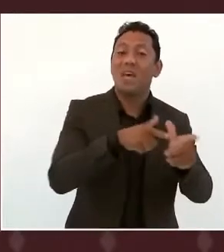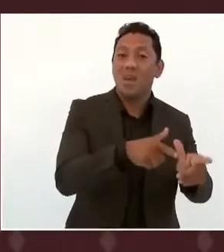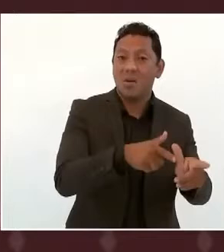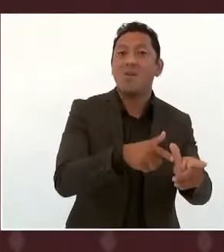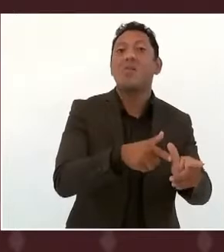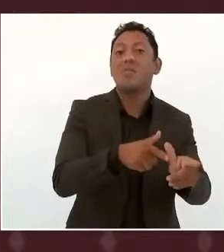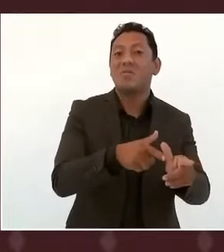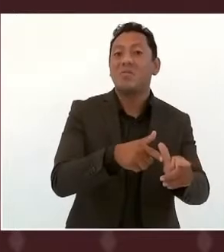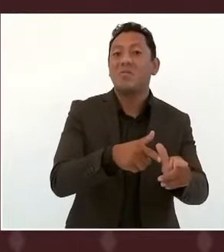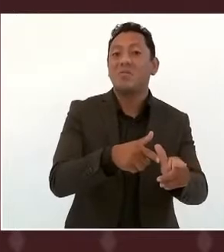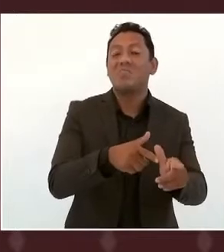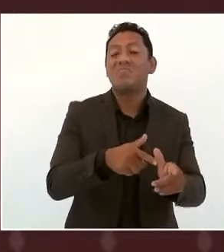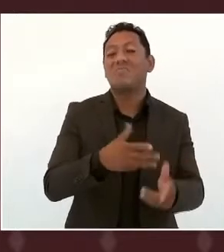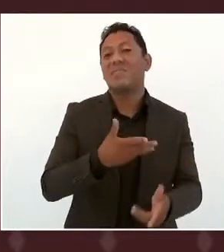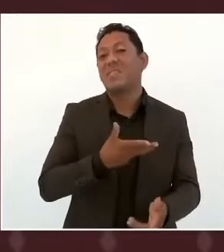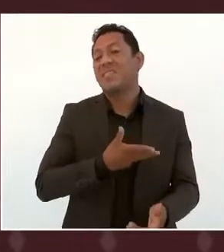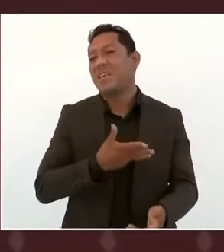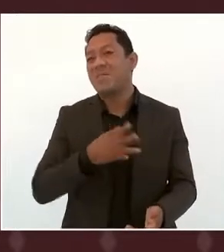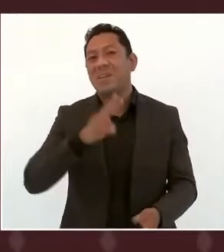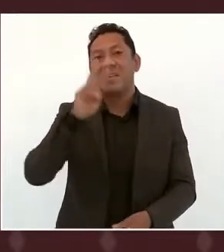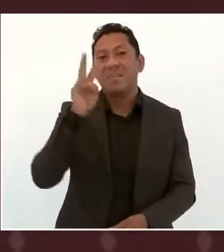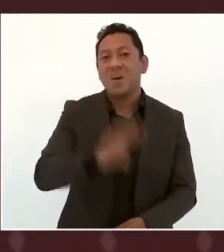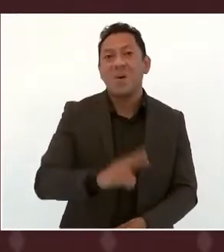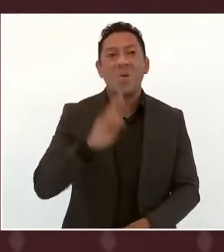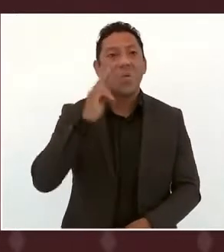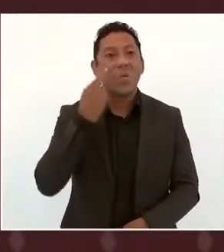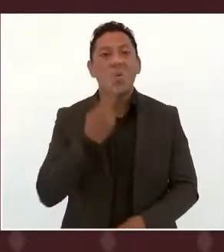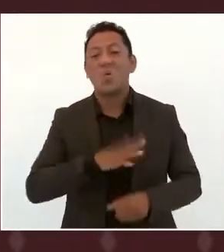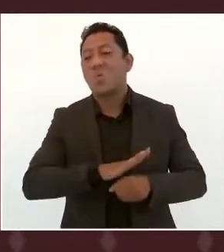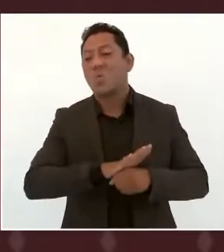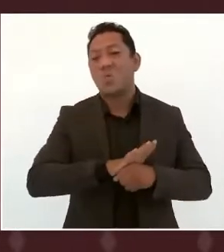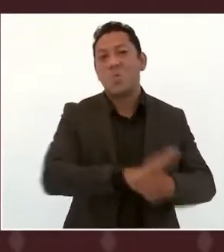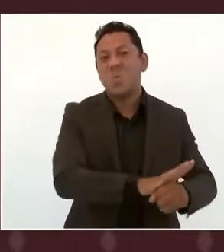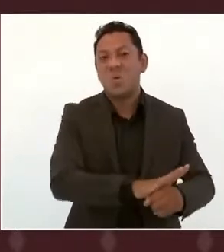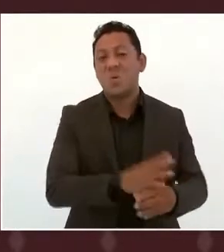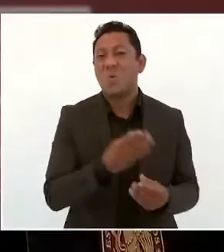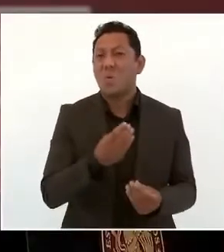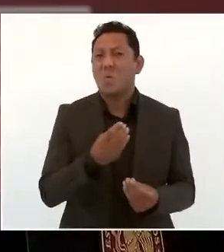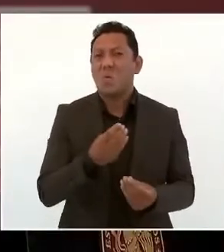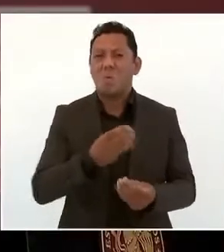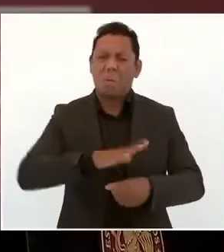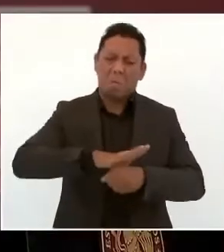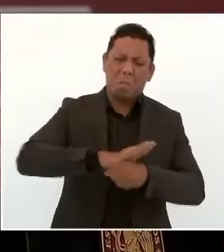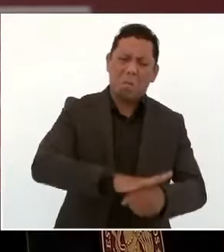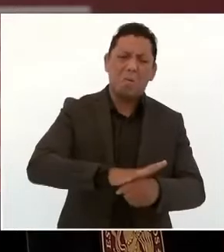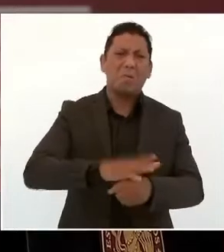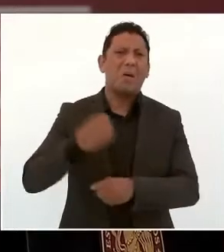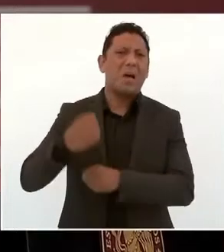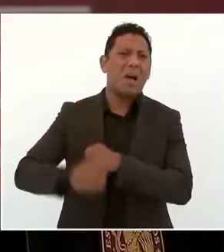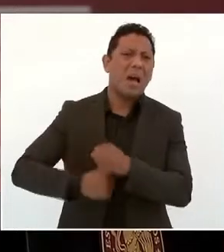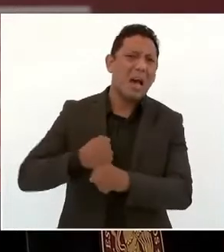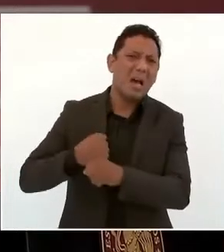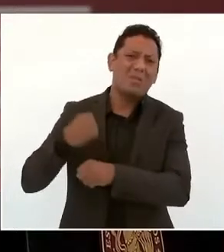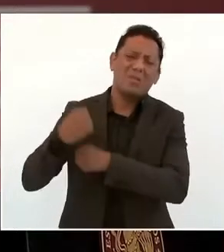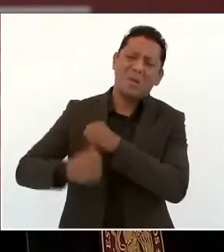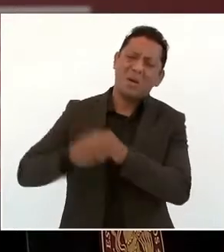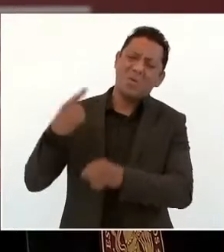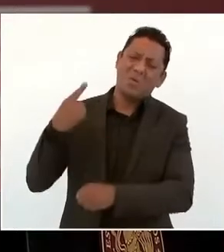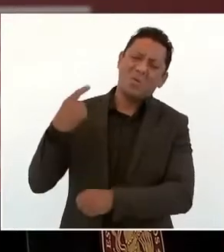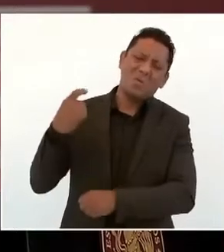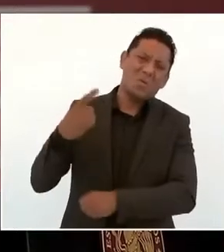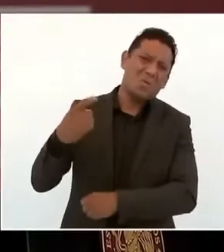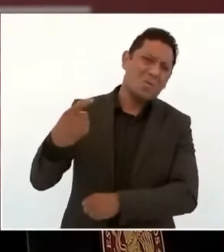el racismo y la opresión que padecimos por siglos y